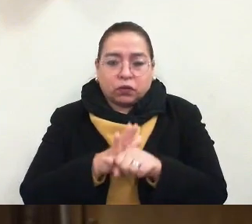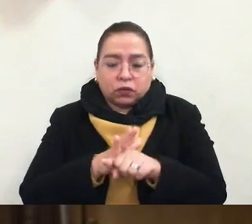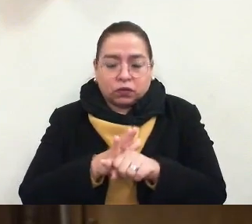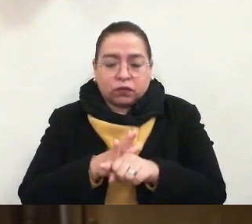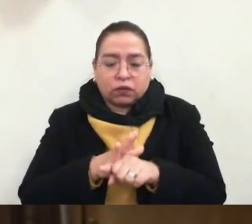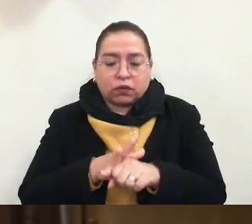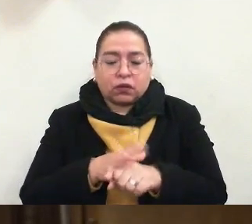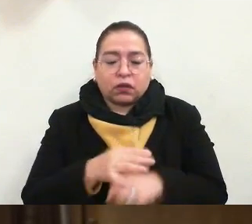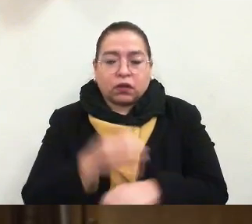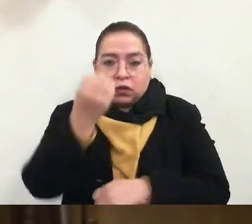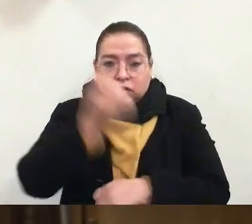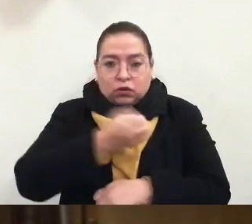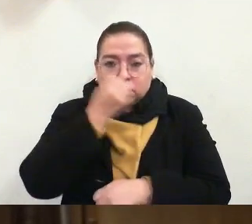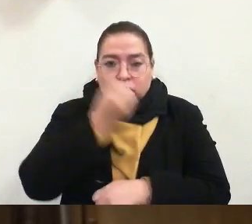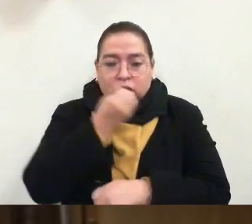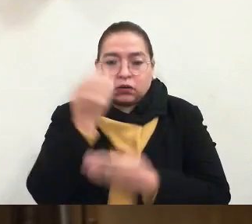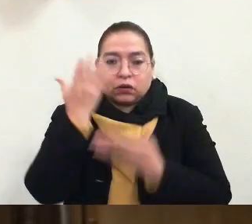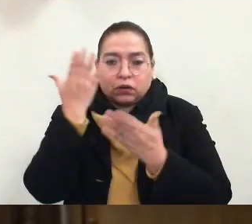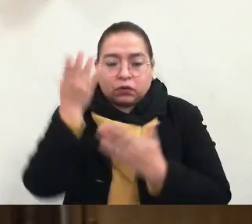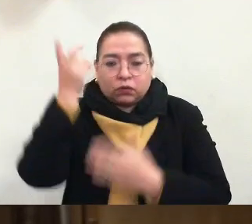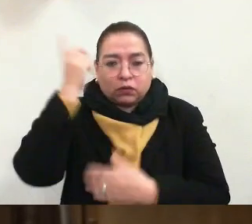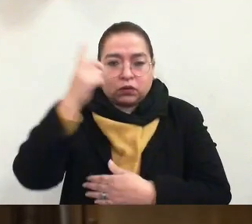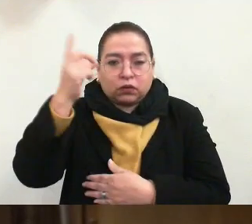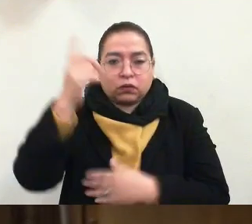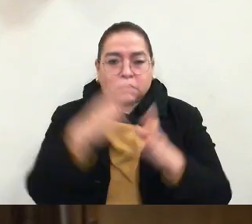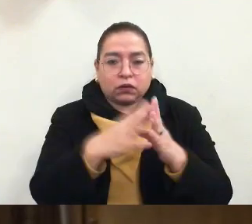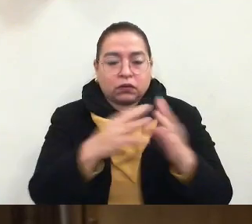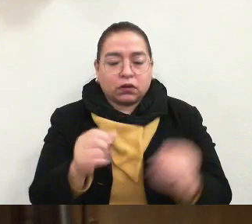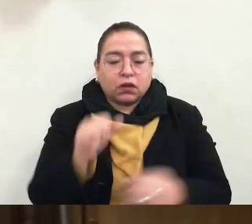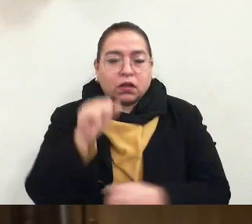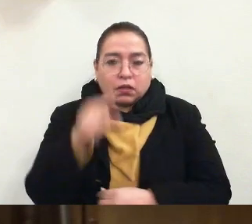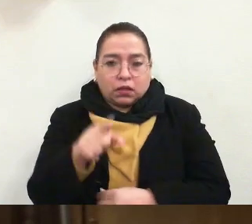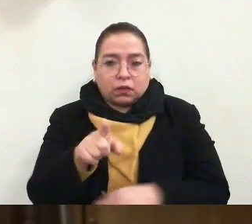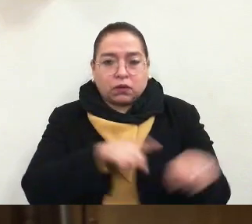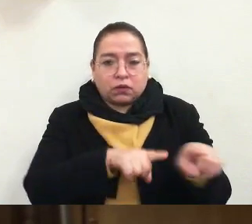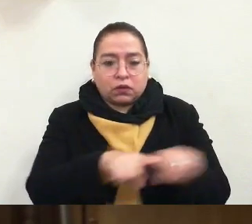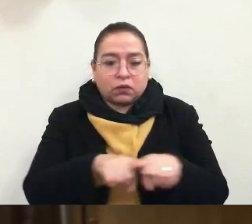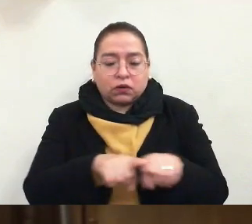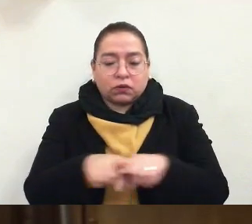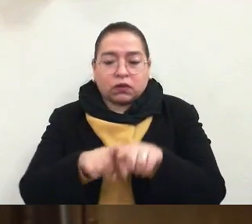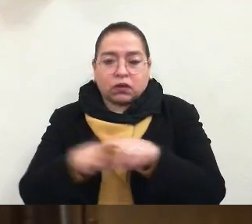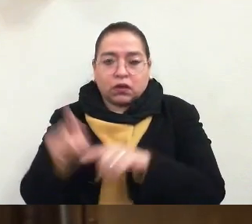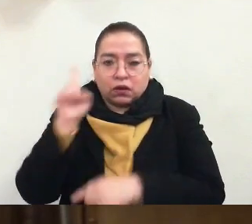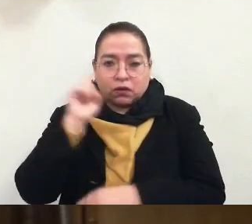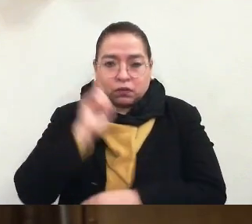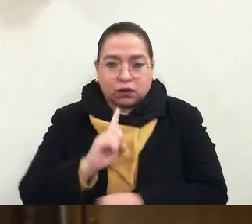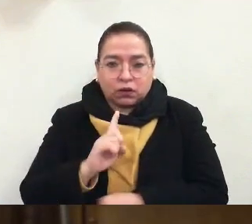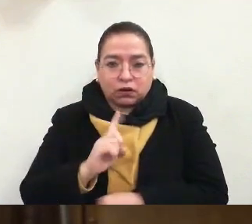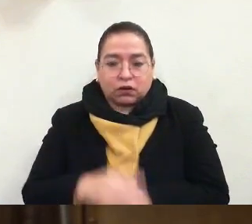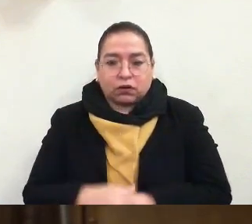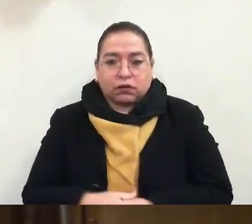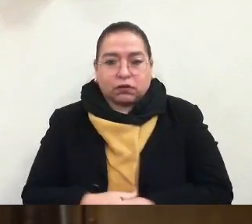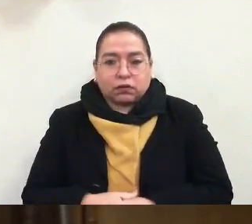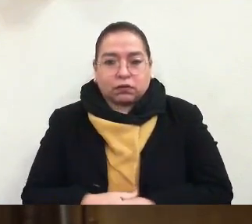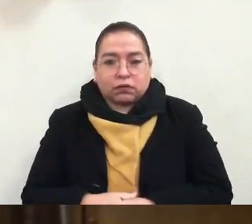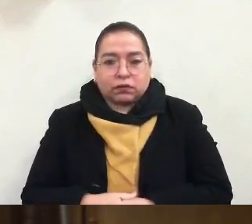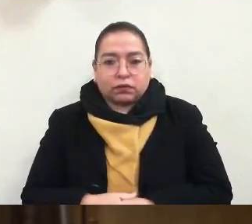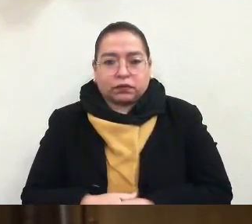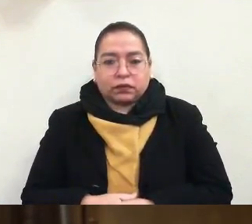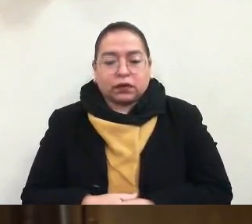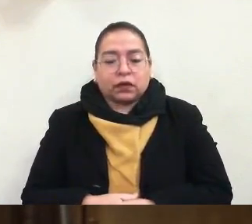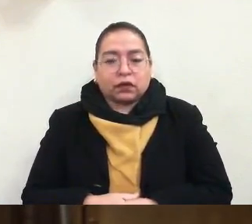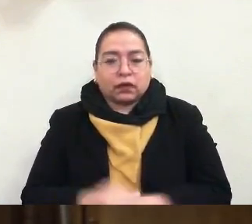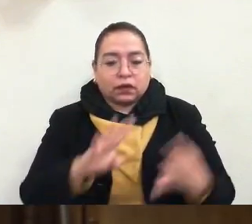También tenemos presentes a las hermanas y hermanos que están en los